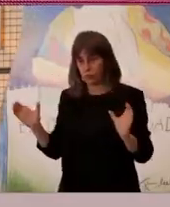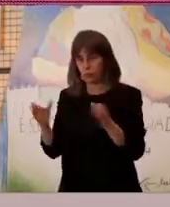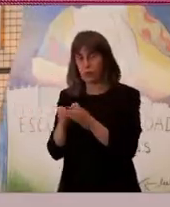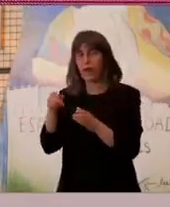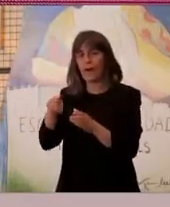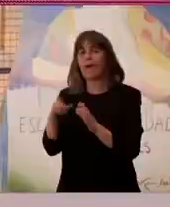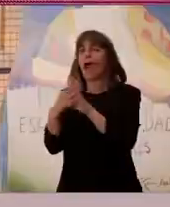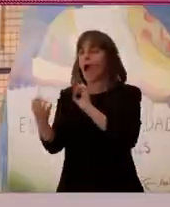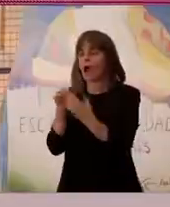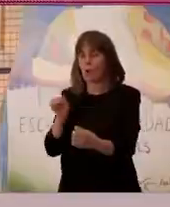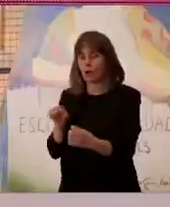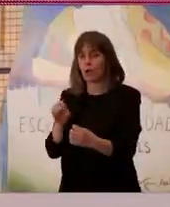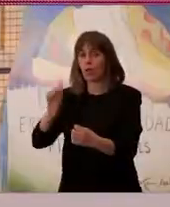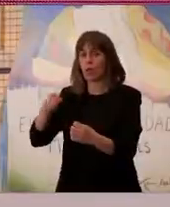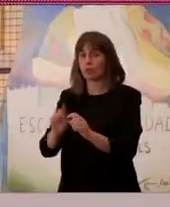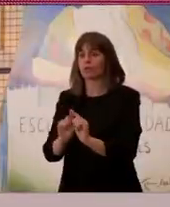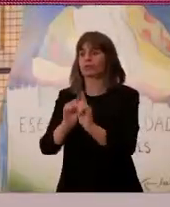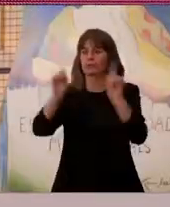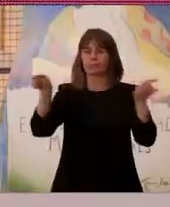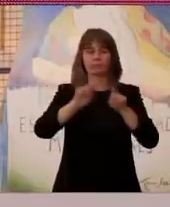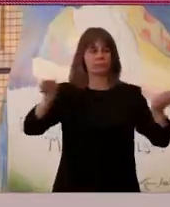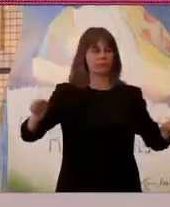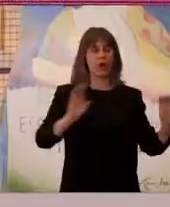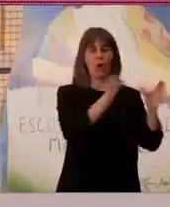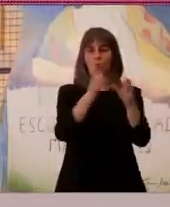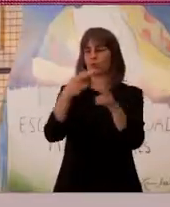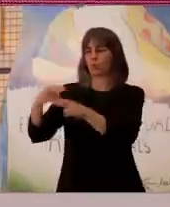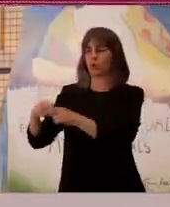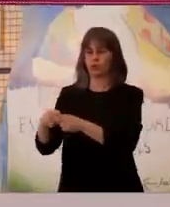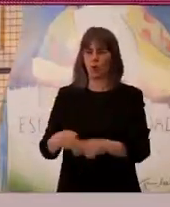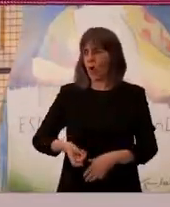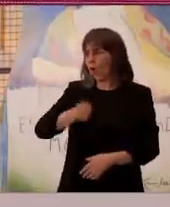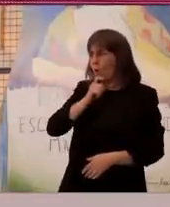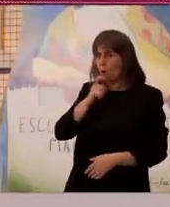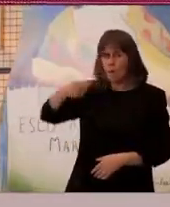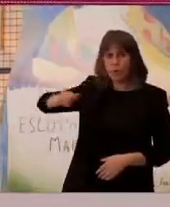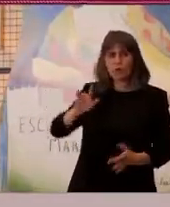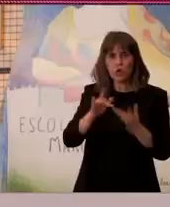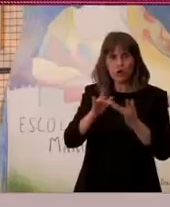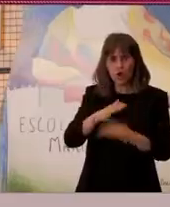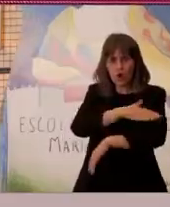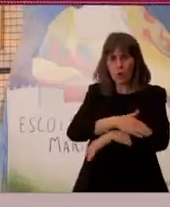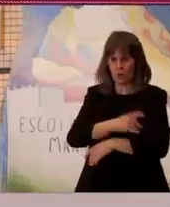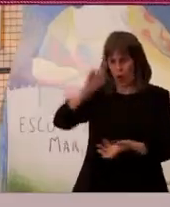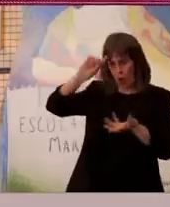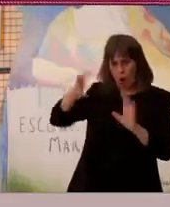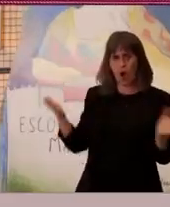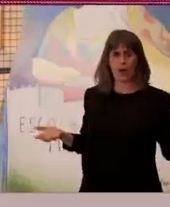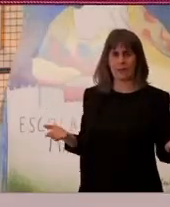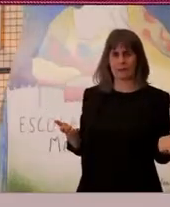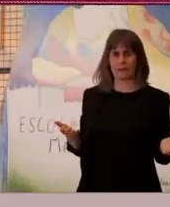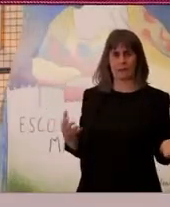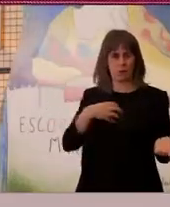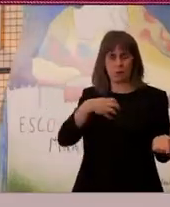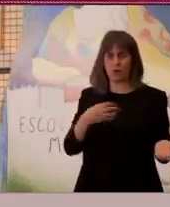partidos y les dijeron cómo habéis estado con las del gobierno pero estáis locas ni agua